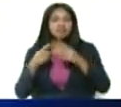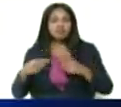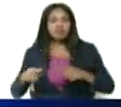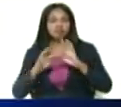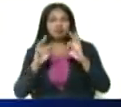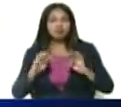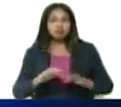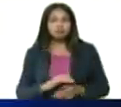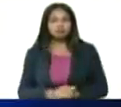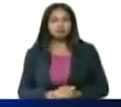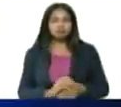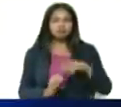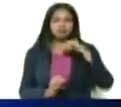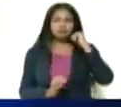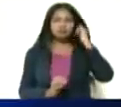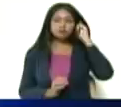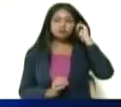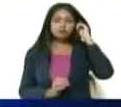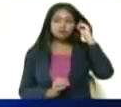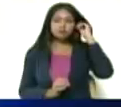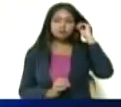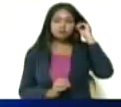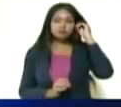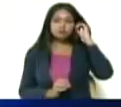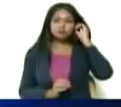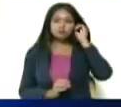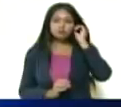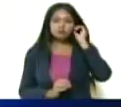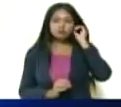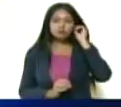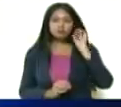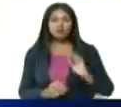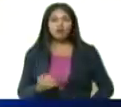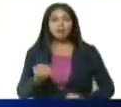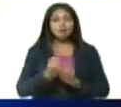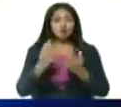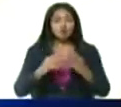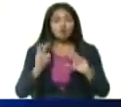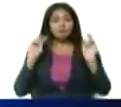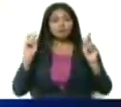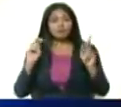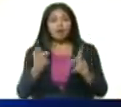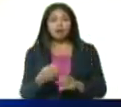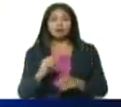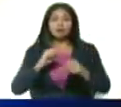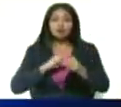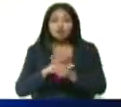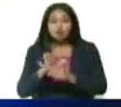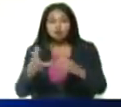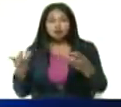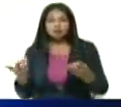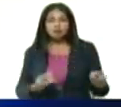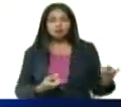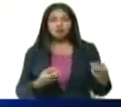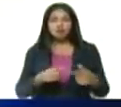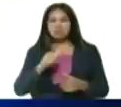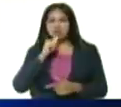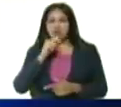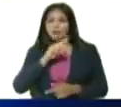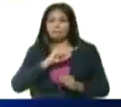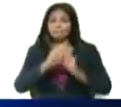equipos de apoyo en el tema del coronavirus. Lo recibió allá